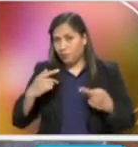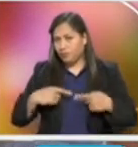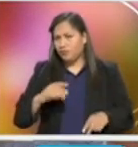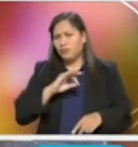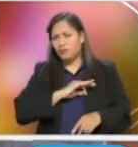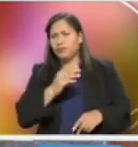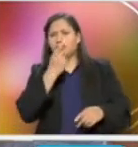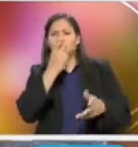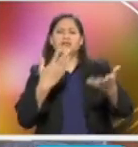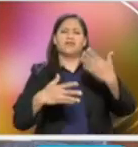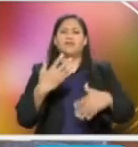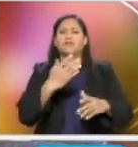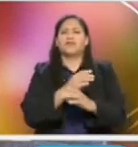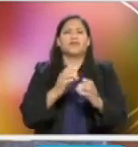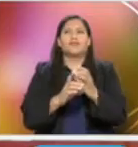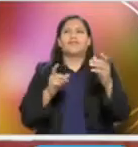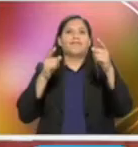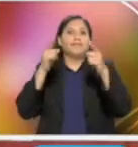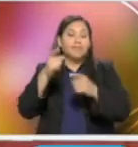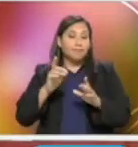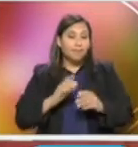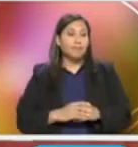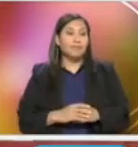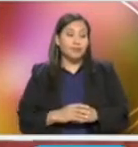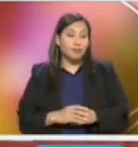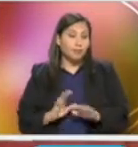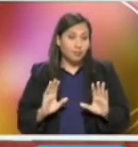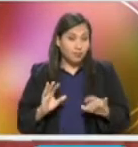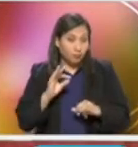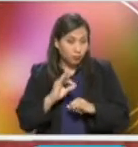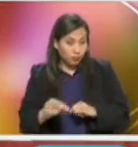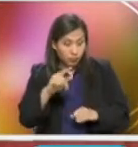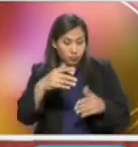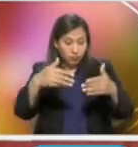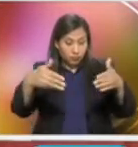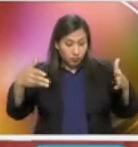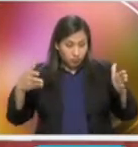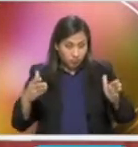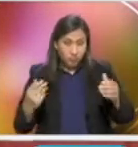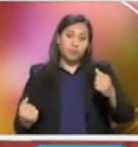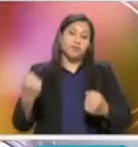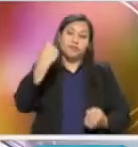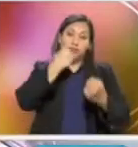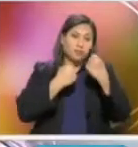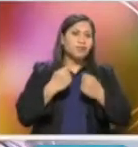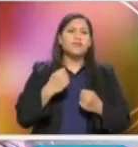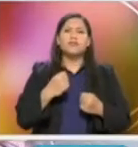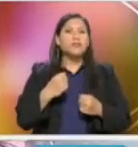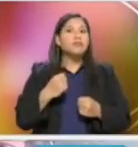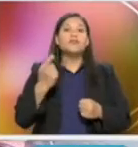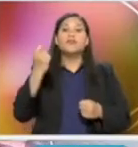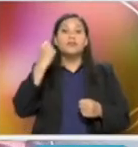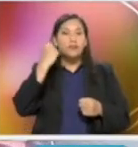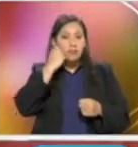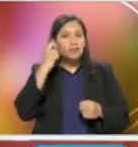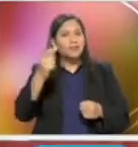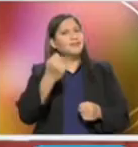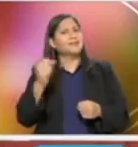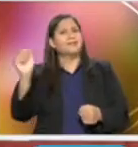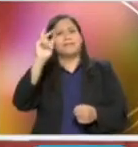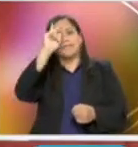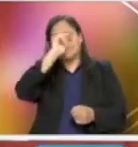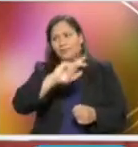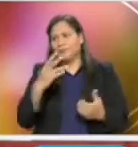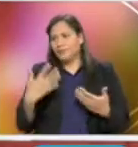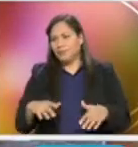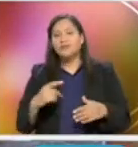decir cosas y pues al final si llegas al ring y te suenan, pues ya, pero él además lo que pasaba era que era buenísimo, entonces Claro. podía